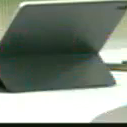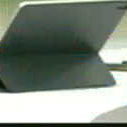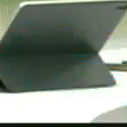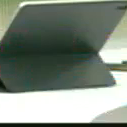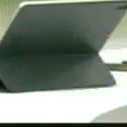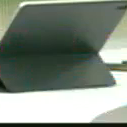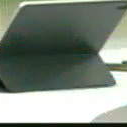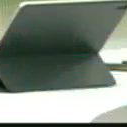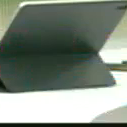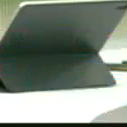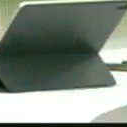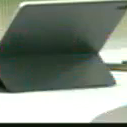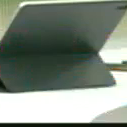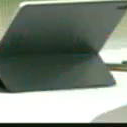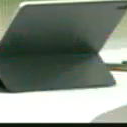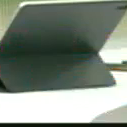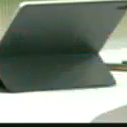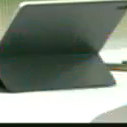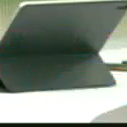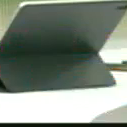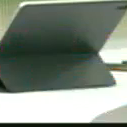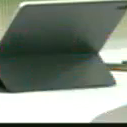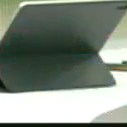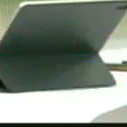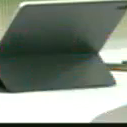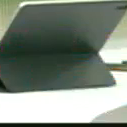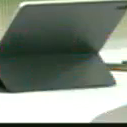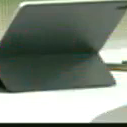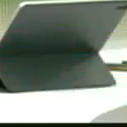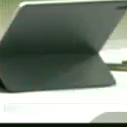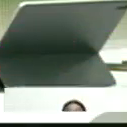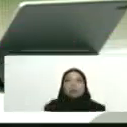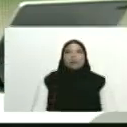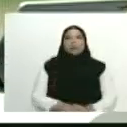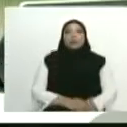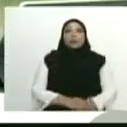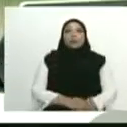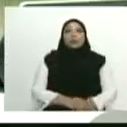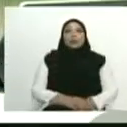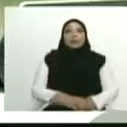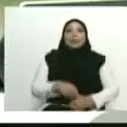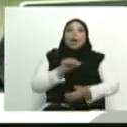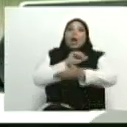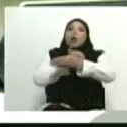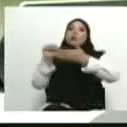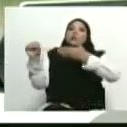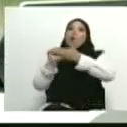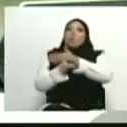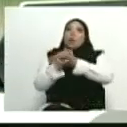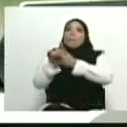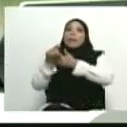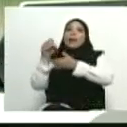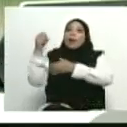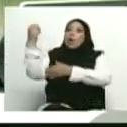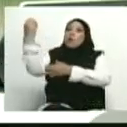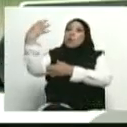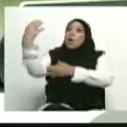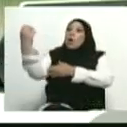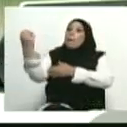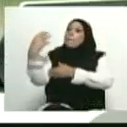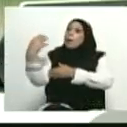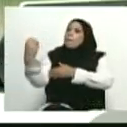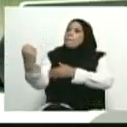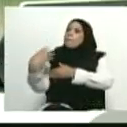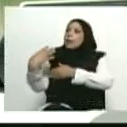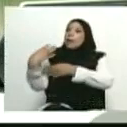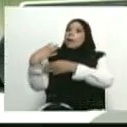software para semáforos tan importante, ¿ah? Que tengamos los semáforos funcionando en todo el país,